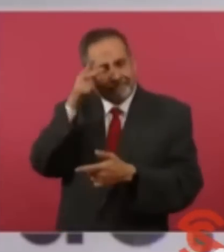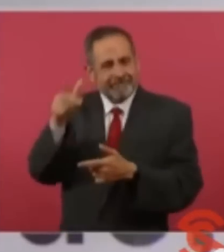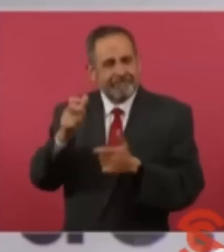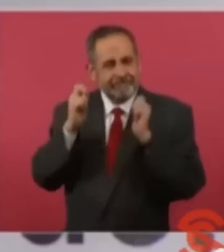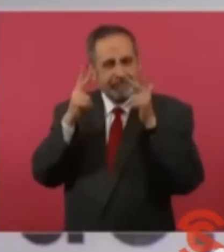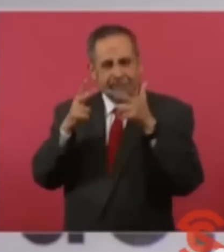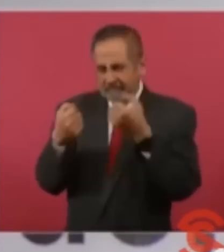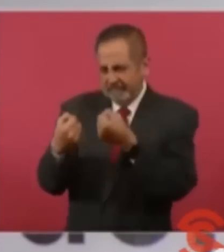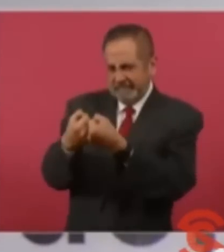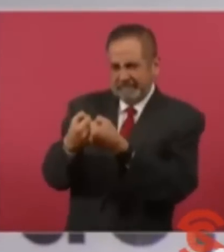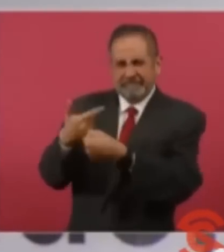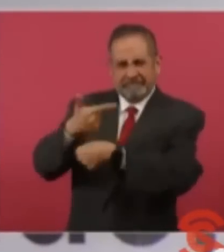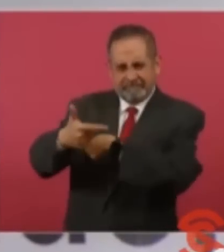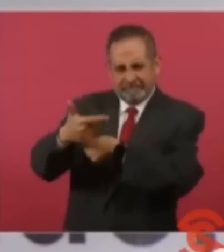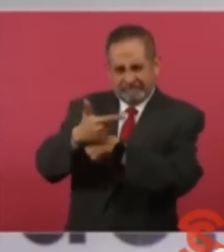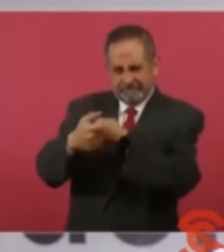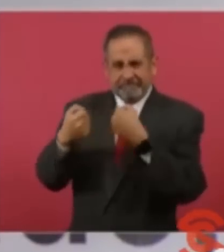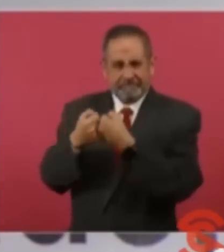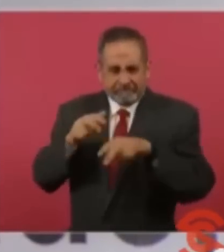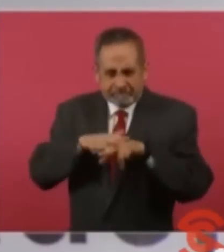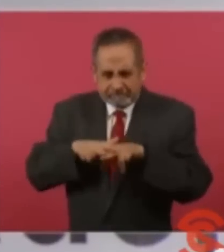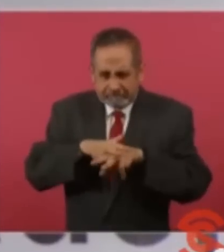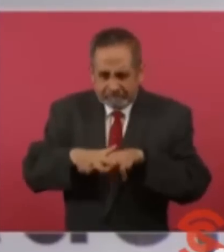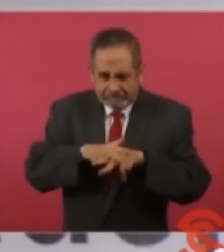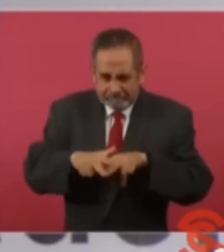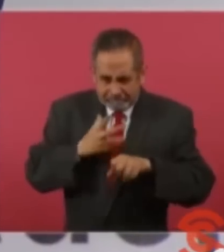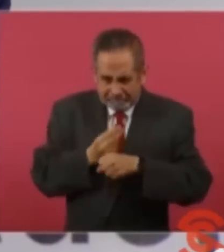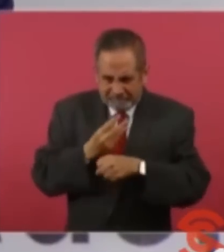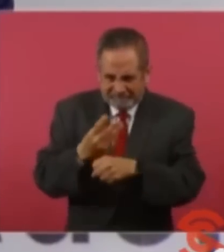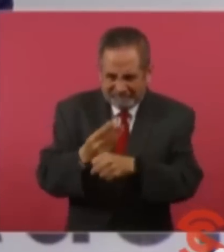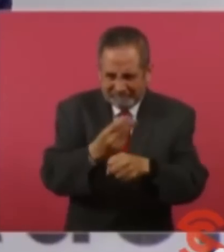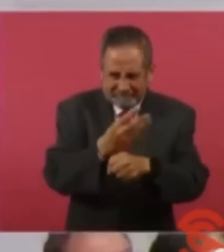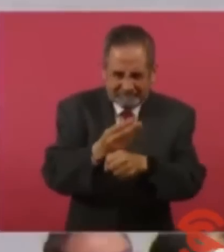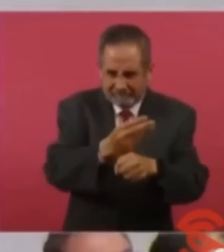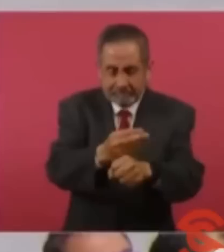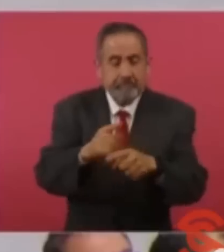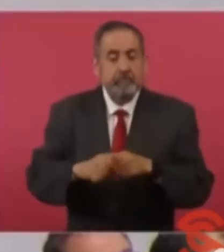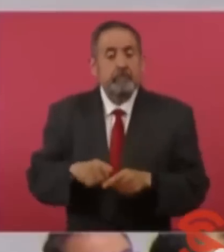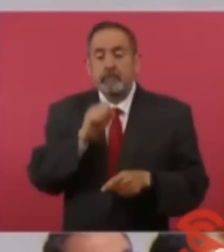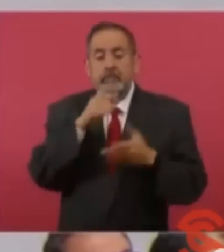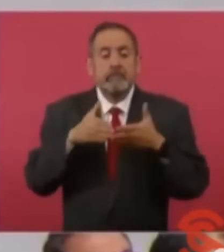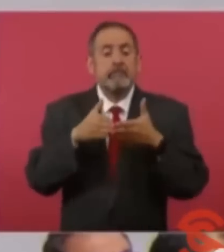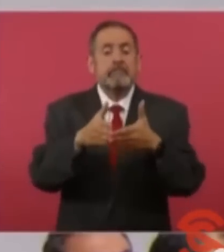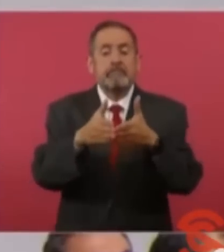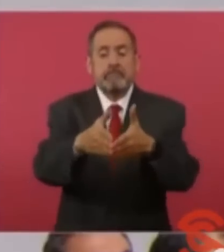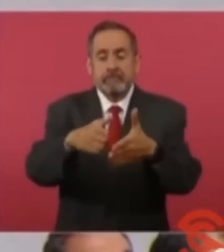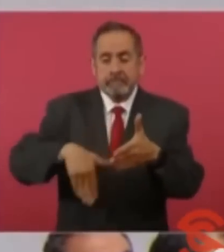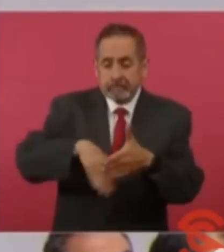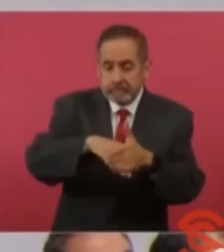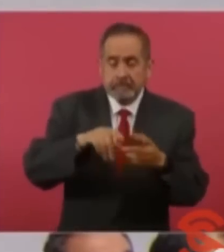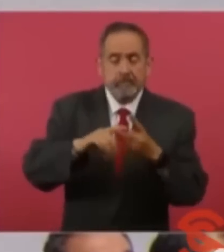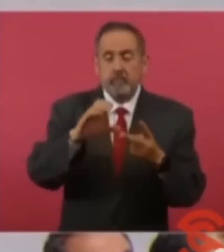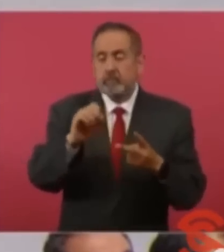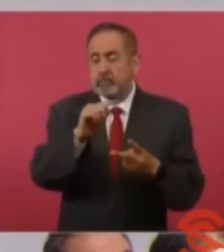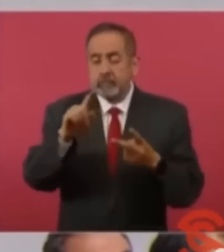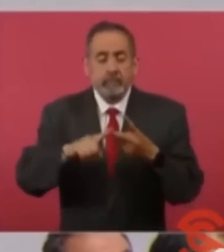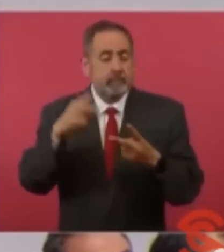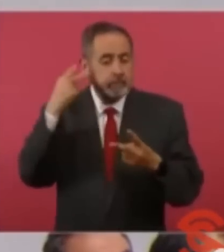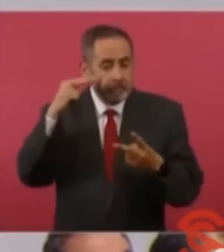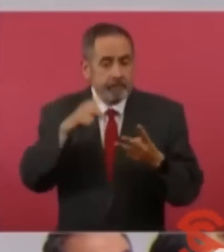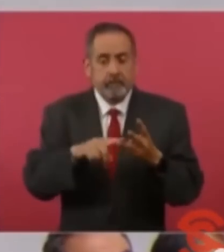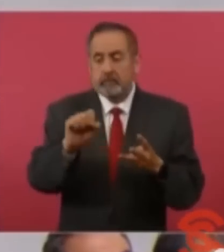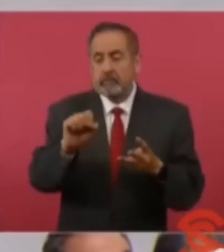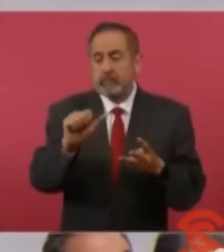con Guatemala. Se están modernizando los puertos de Coatzacoalcos, Veracruz, Salina